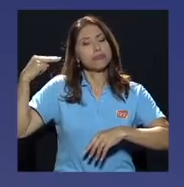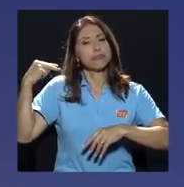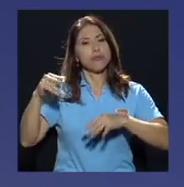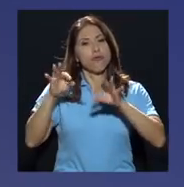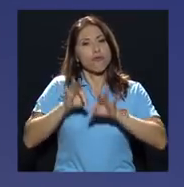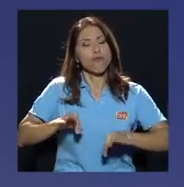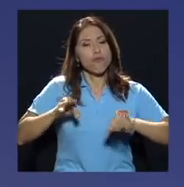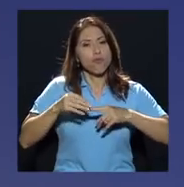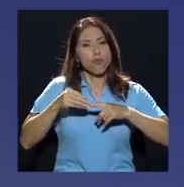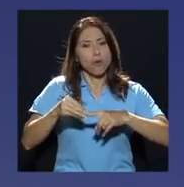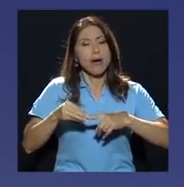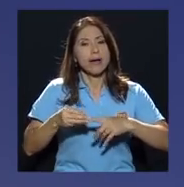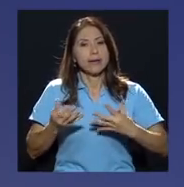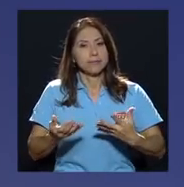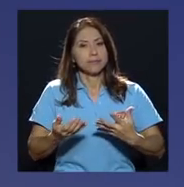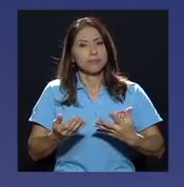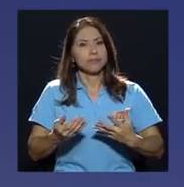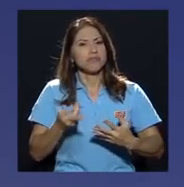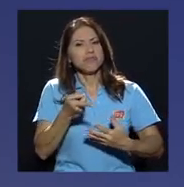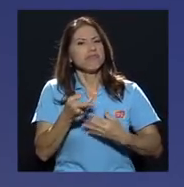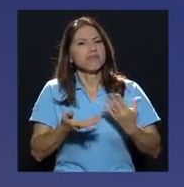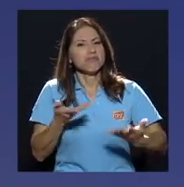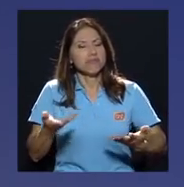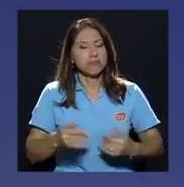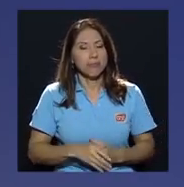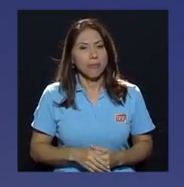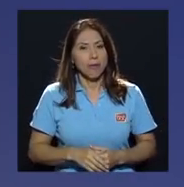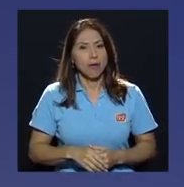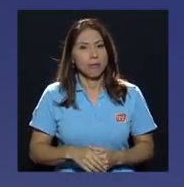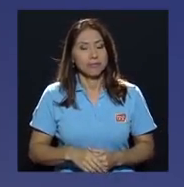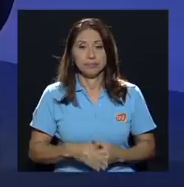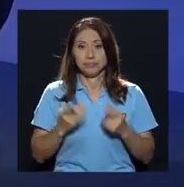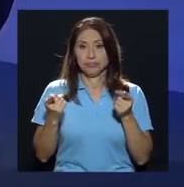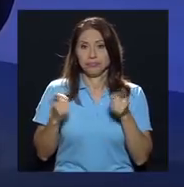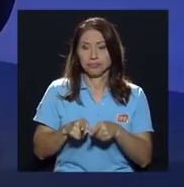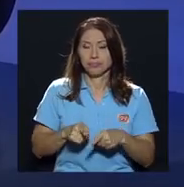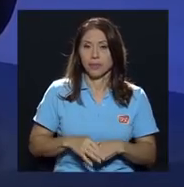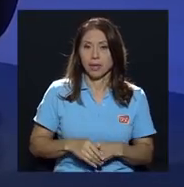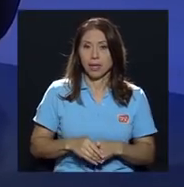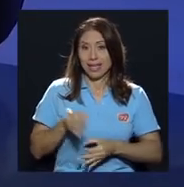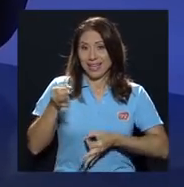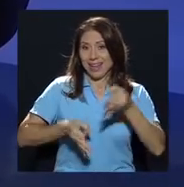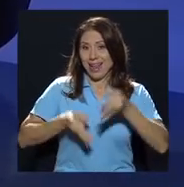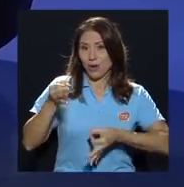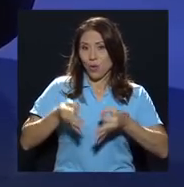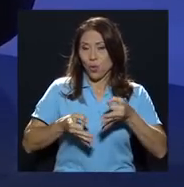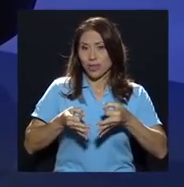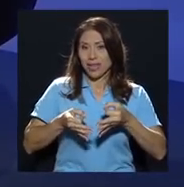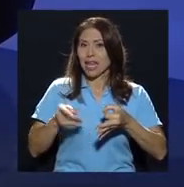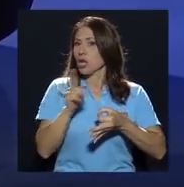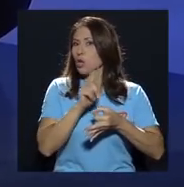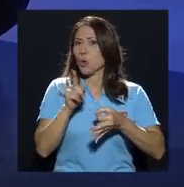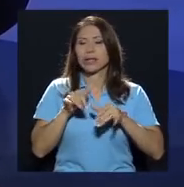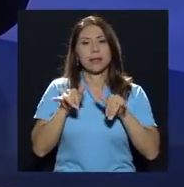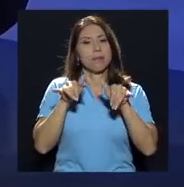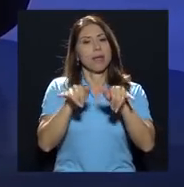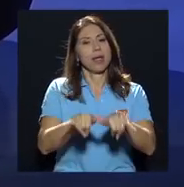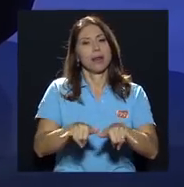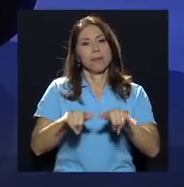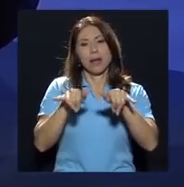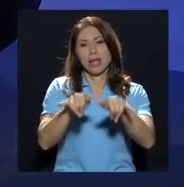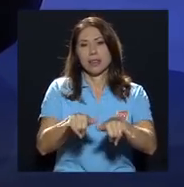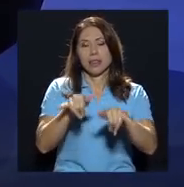fundamental que tiene una una vía como éstas bueno lo que pasa es que la corte no es un tribunal permanente